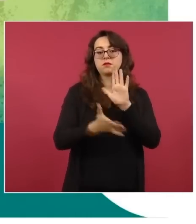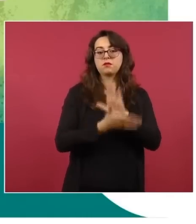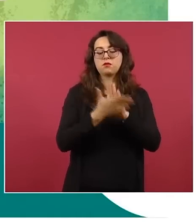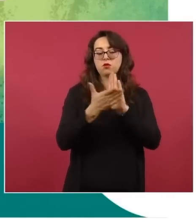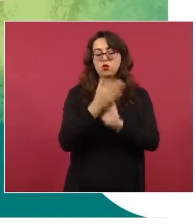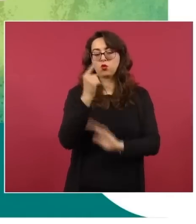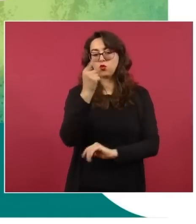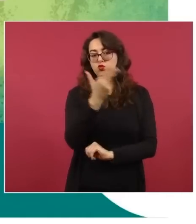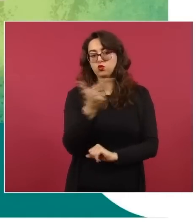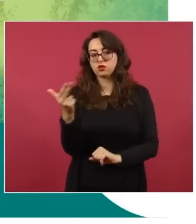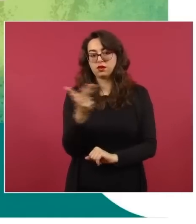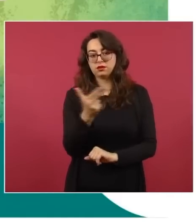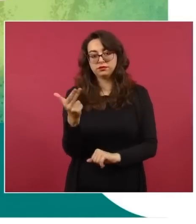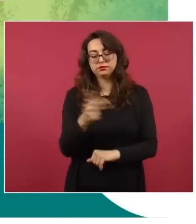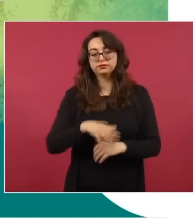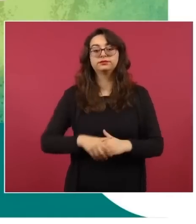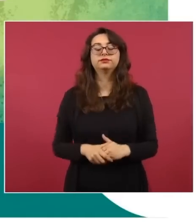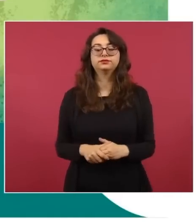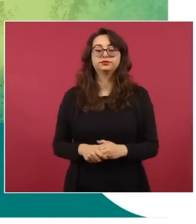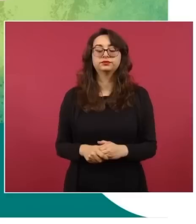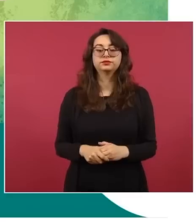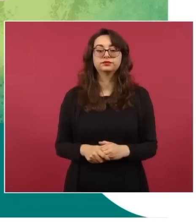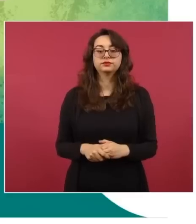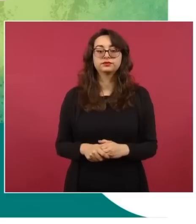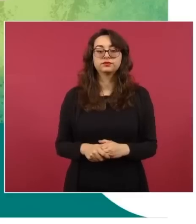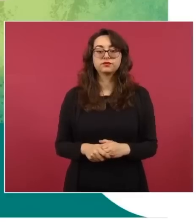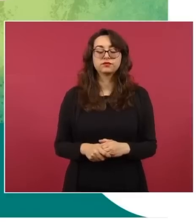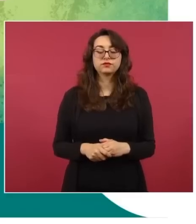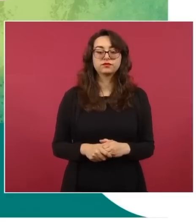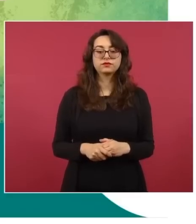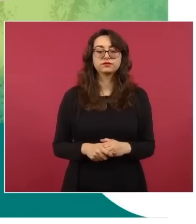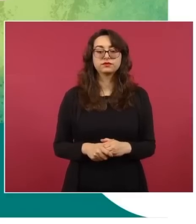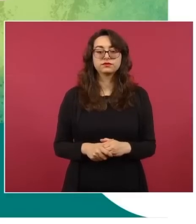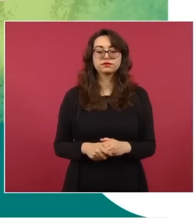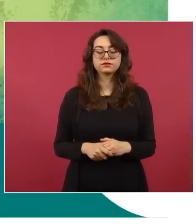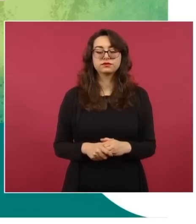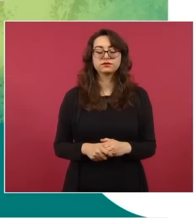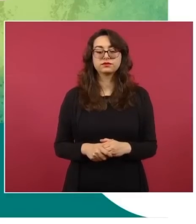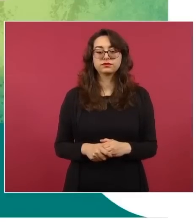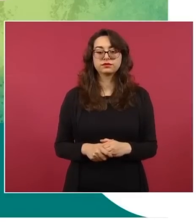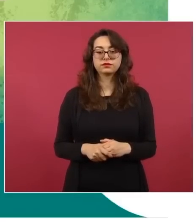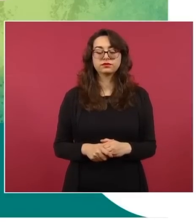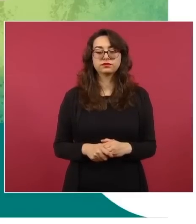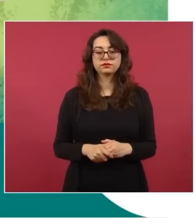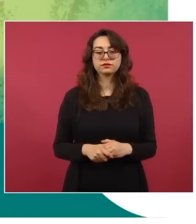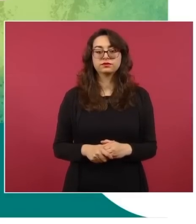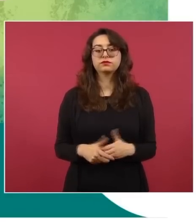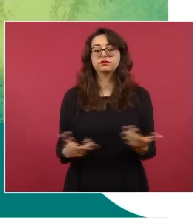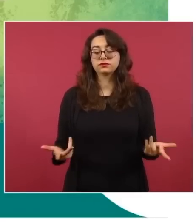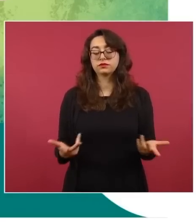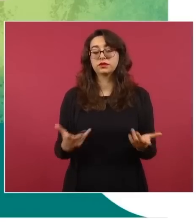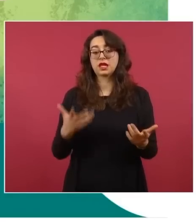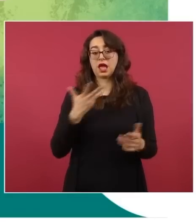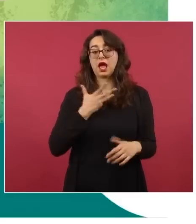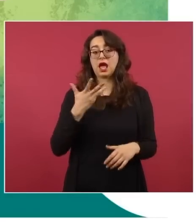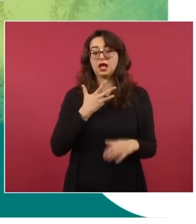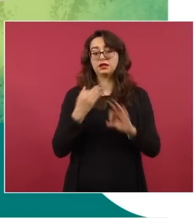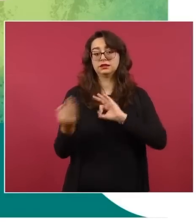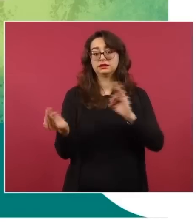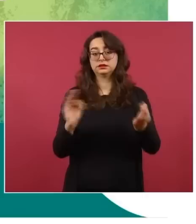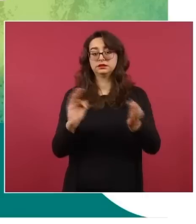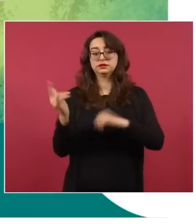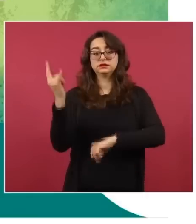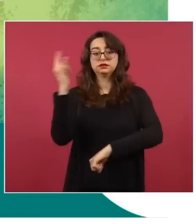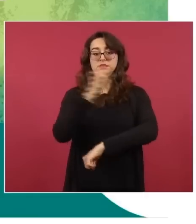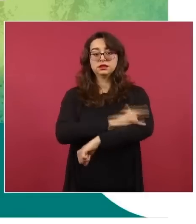en Palenque la conectividad que que se cuenta con los aeropuertos internacionales de